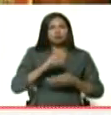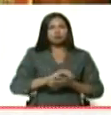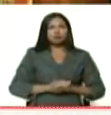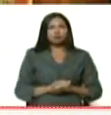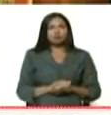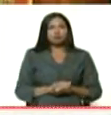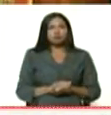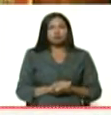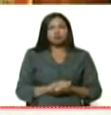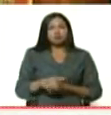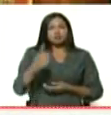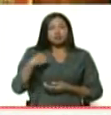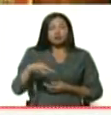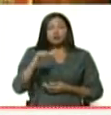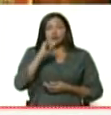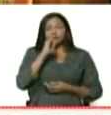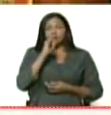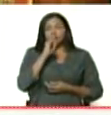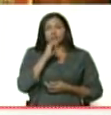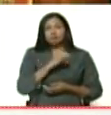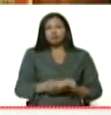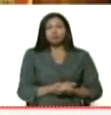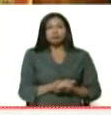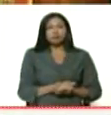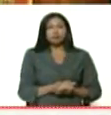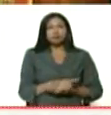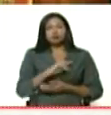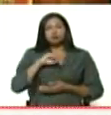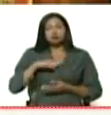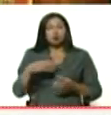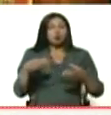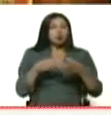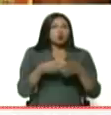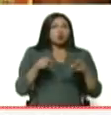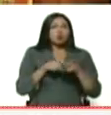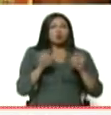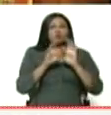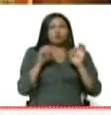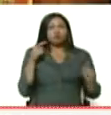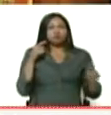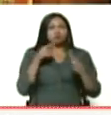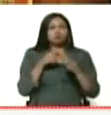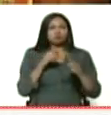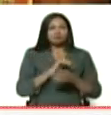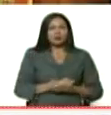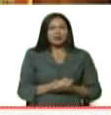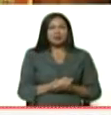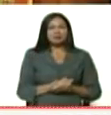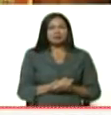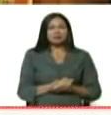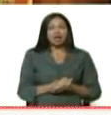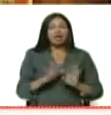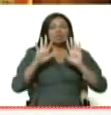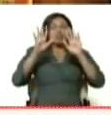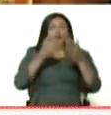Tengo que anunciar que mientras estábamos reunidos, hemos llegado a 10 millones de firmas